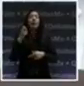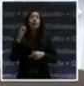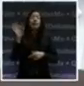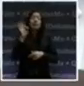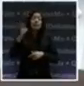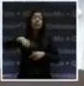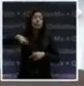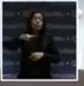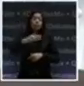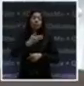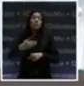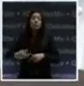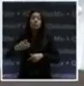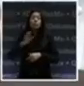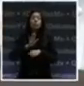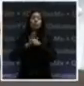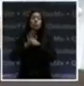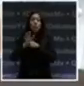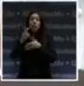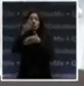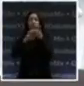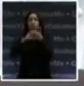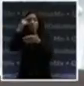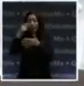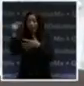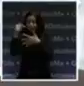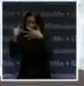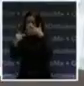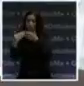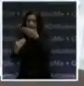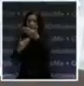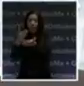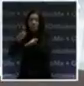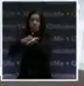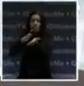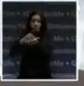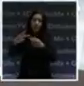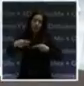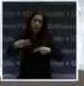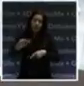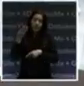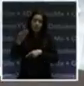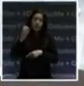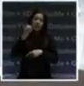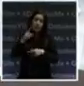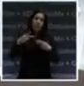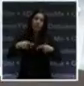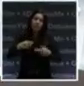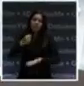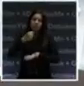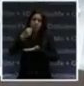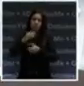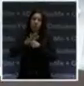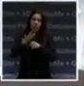aplicaría para hacer accesible y transparentes todos aquellos trámites que realizan ciudadanos e inversionistas?